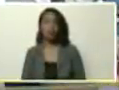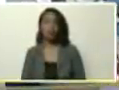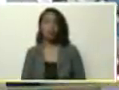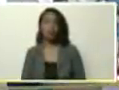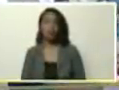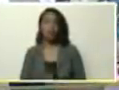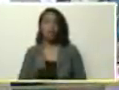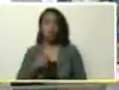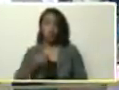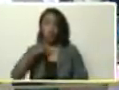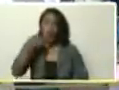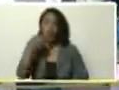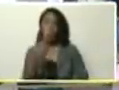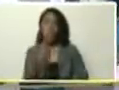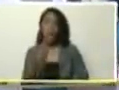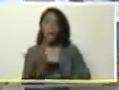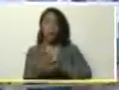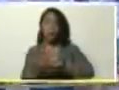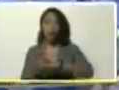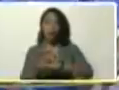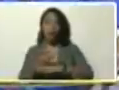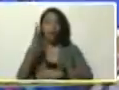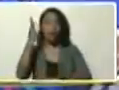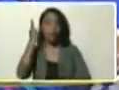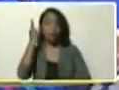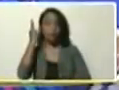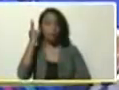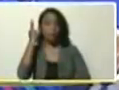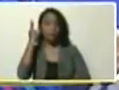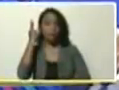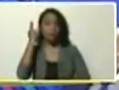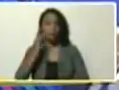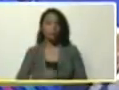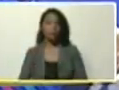Se lo dije a la gobernadora